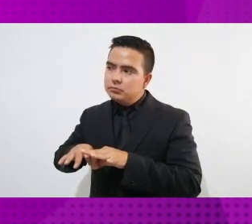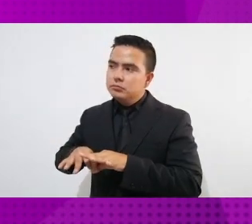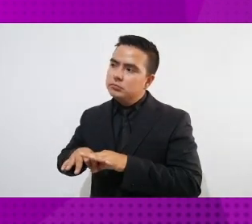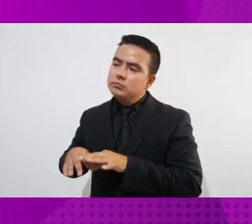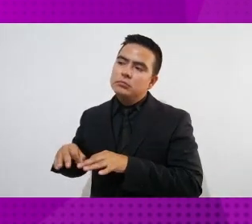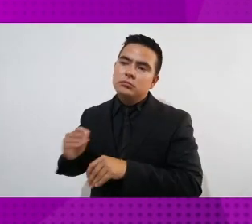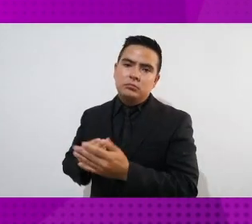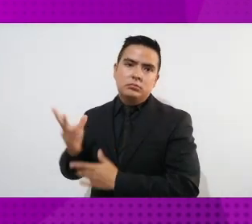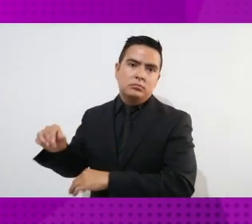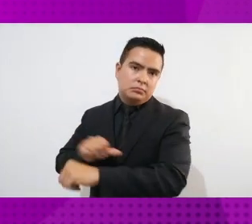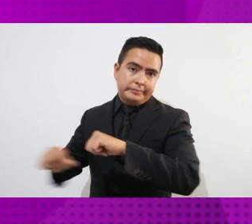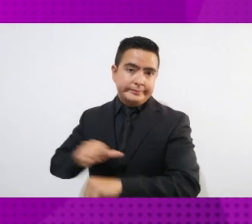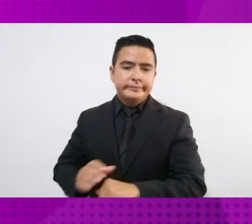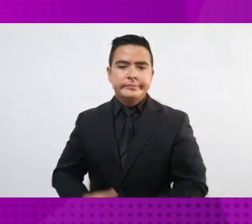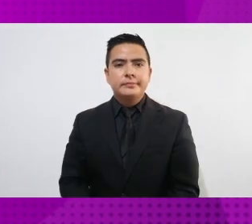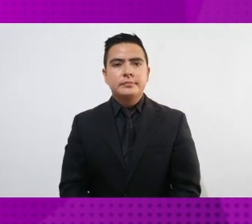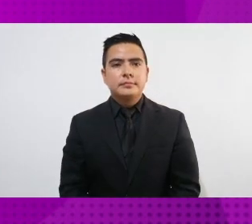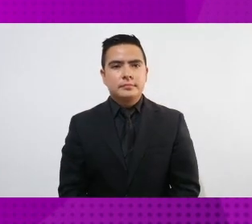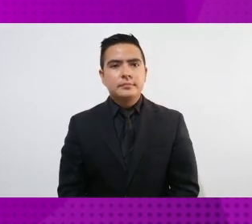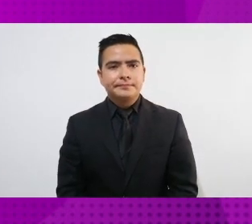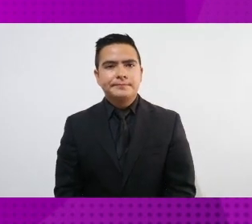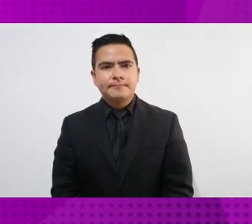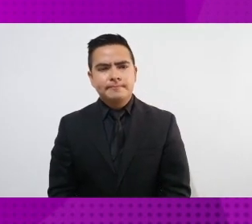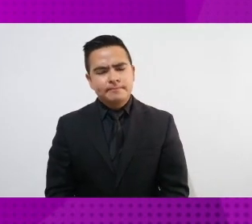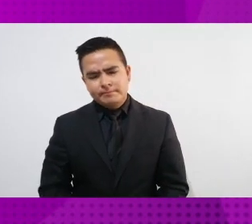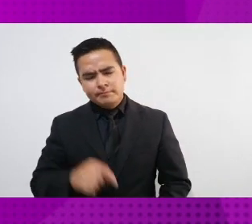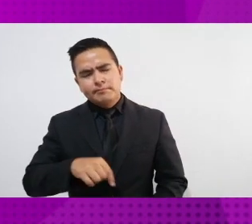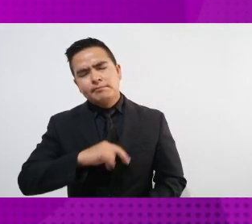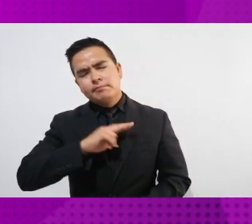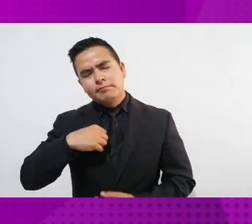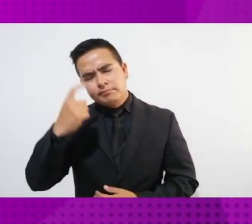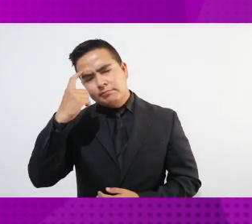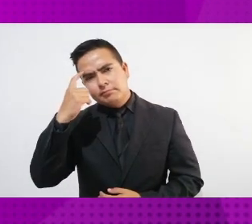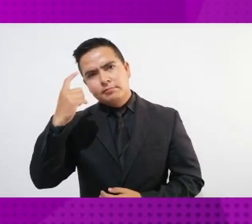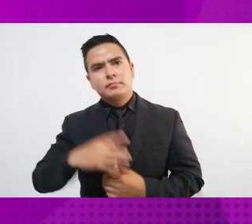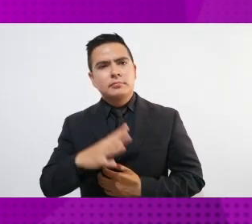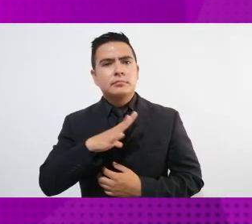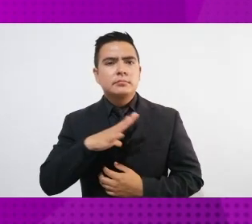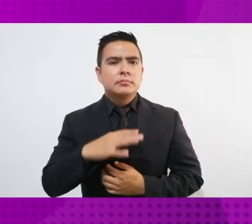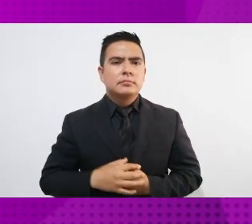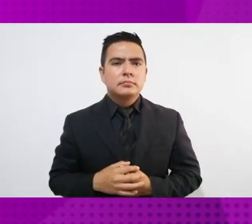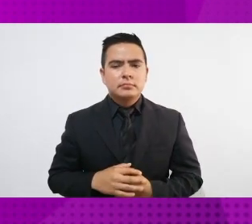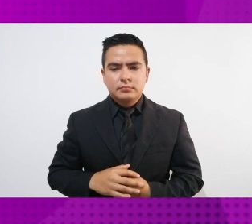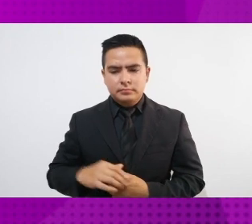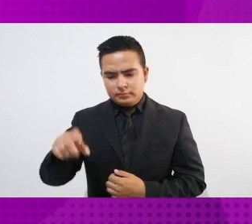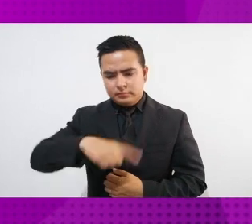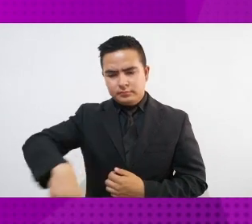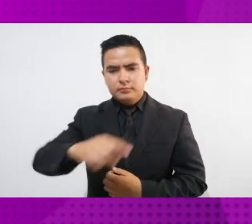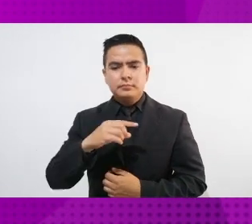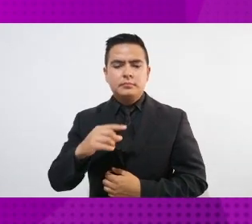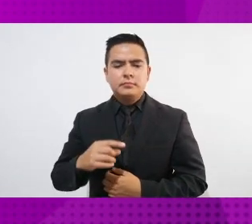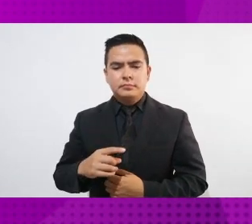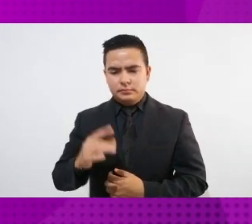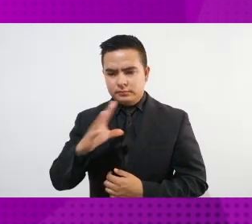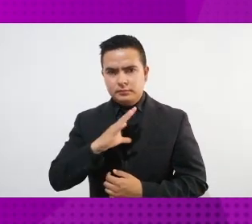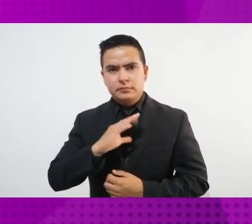actuales legisladores. En conclusión, doctor, a ver, hemos hablado precisamente pues, del principio de la